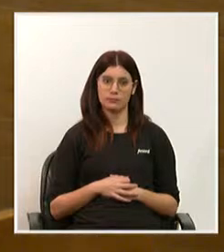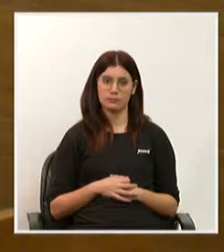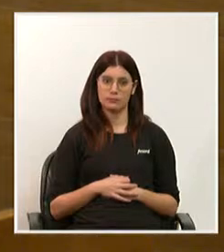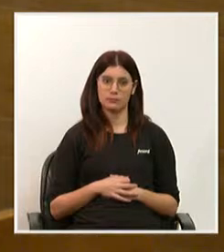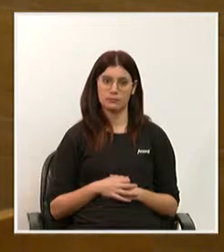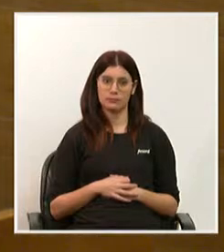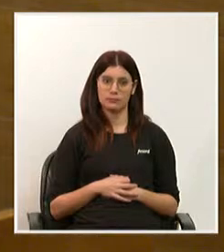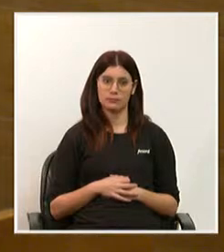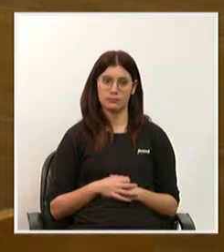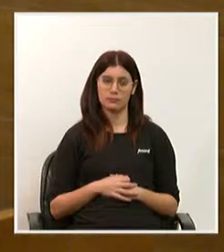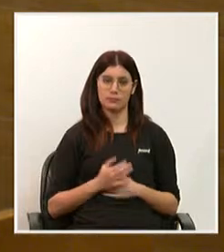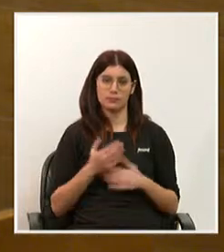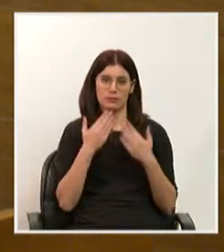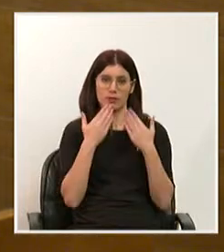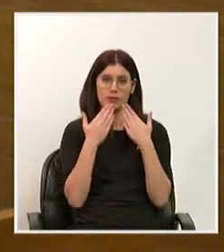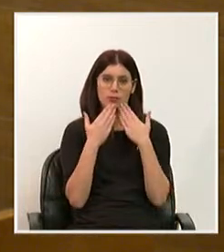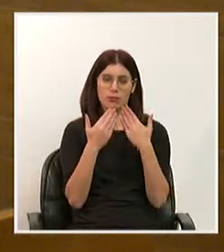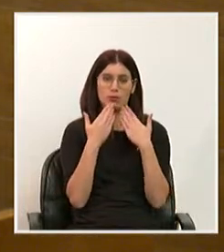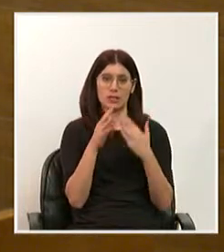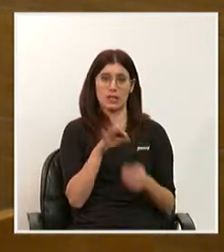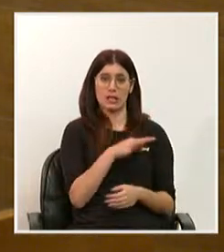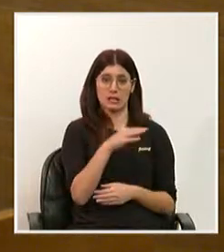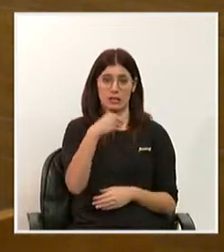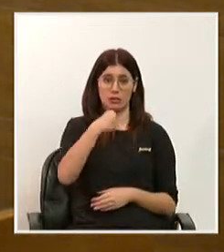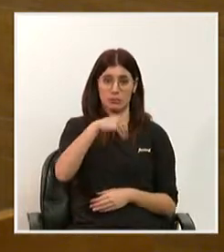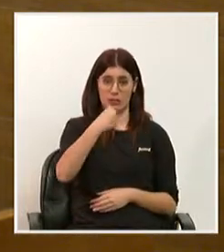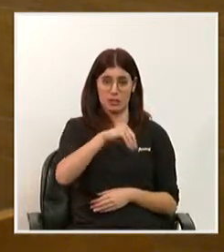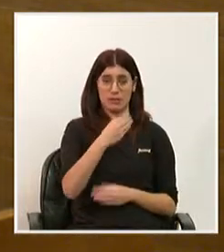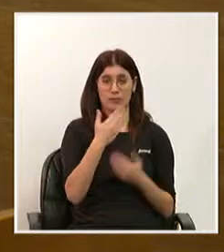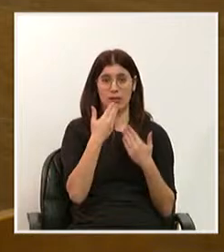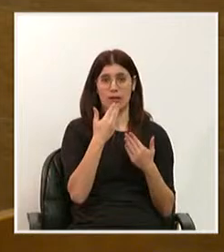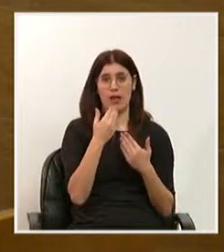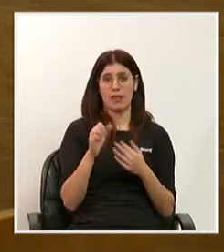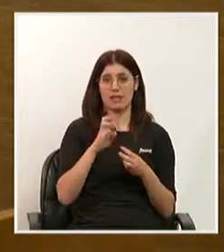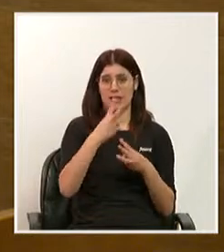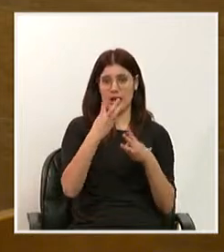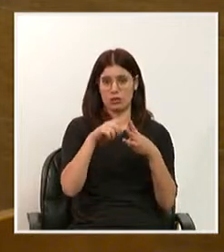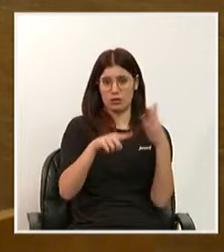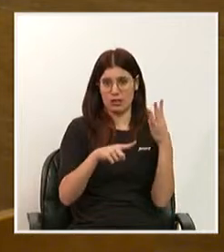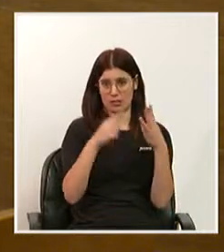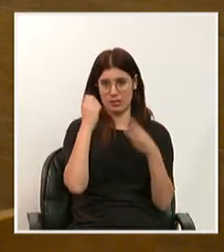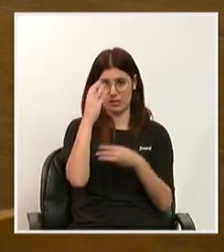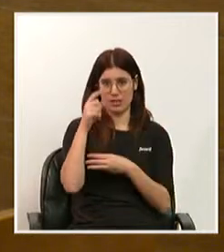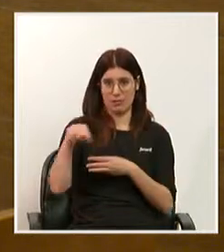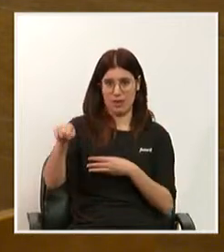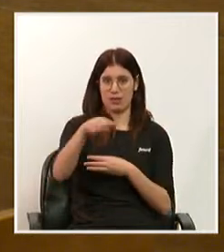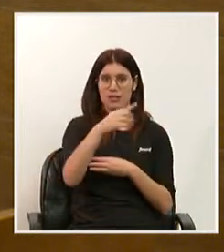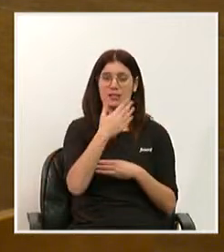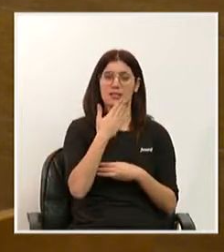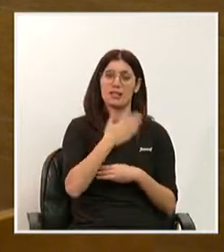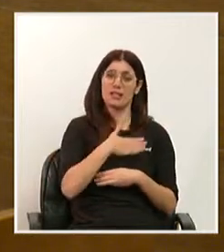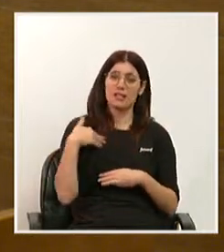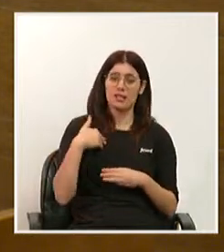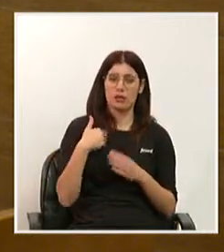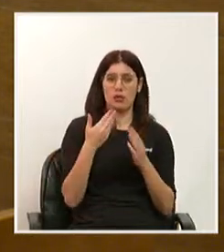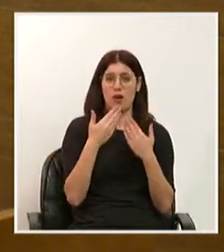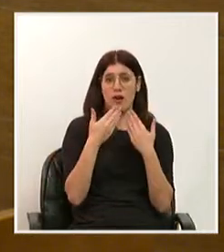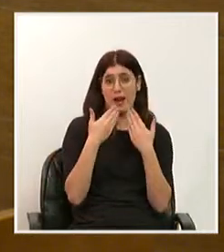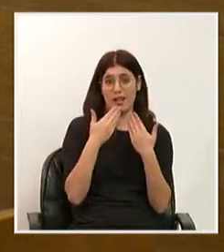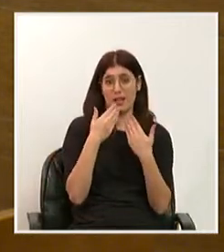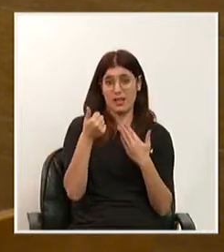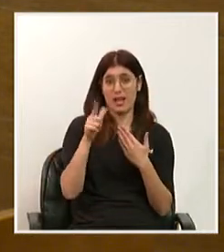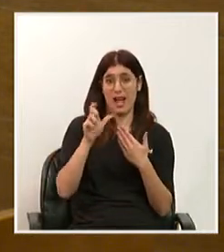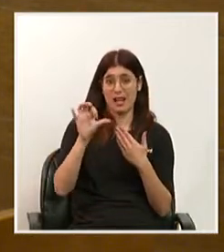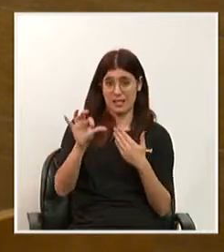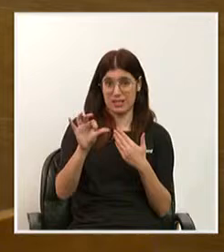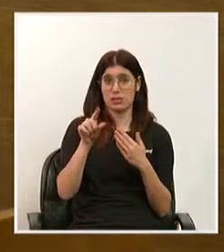bien muchas gracias señor presidente y gracias a los tres intervinientes quiero agradecerle especialmente al Señor ales su intervención decirle